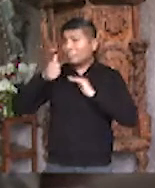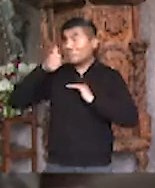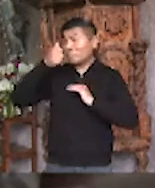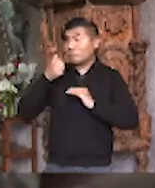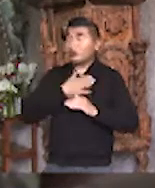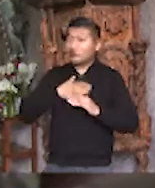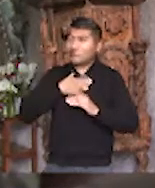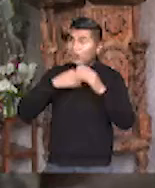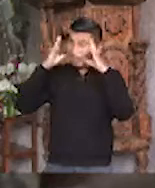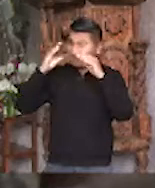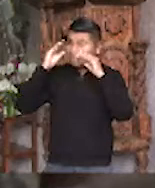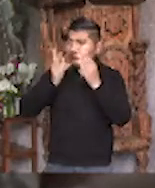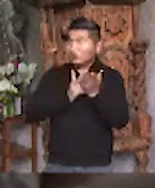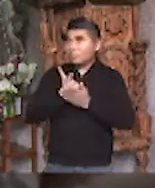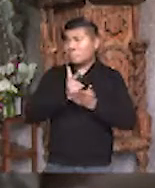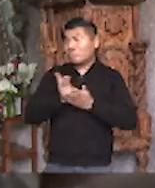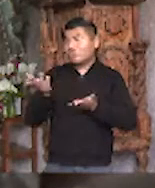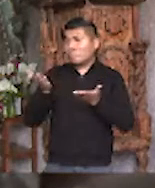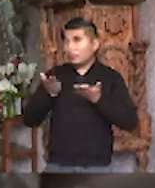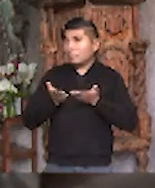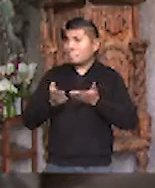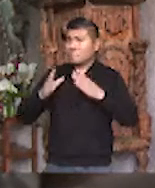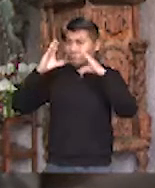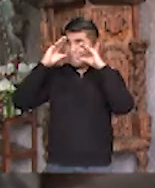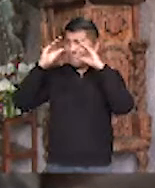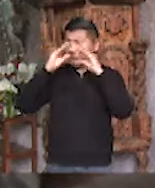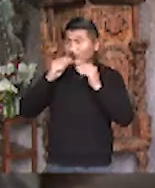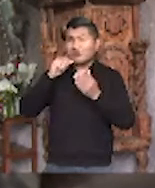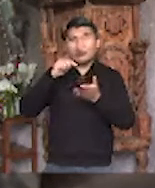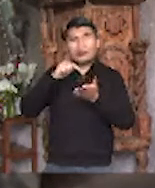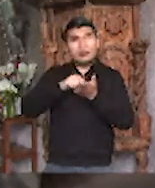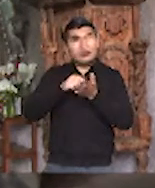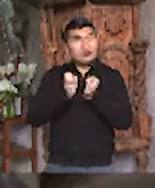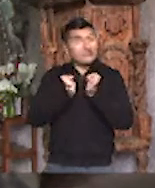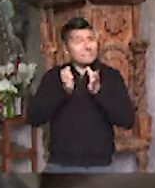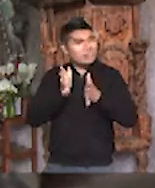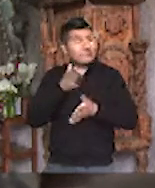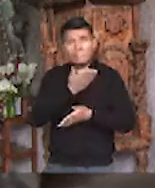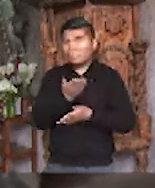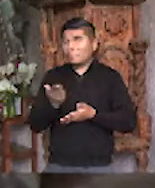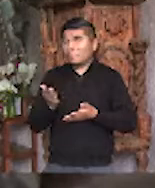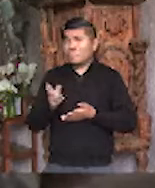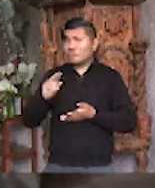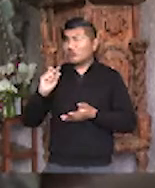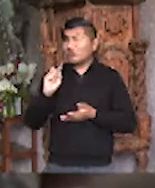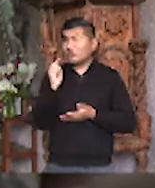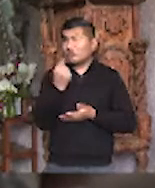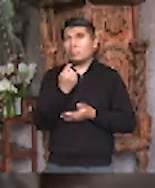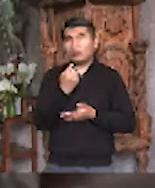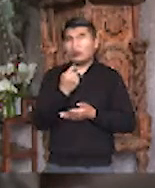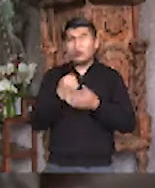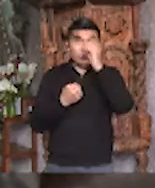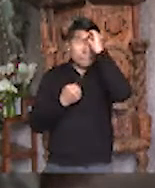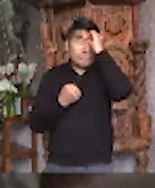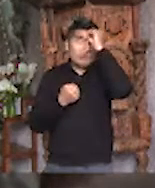enséñanos la verdad enséñanos aquello absoluto no simplemente la